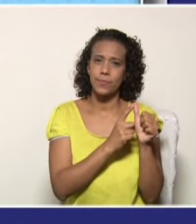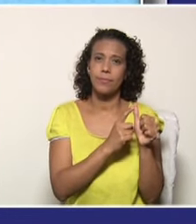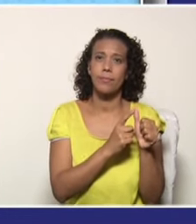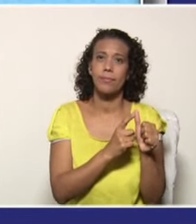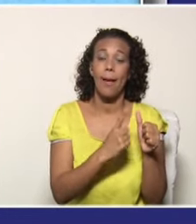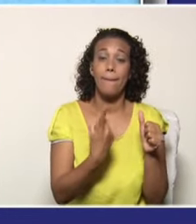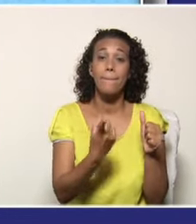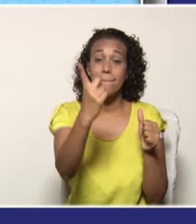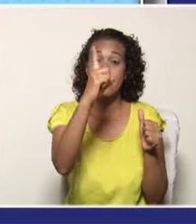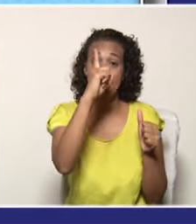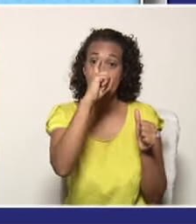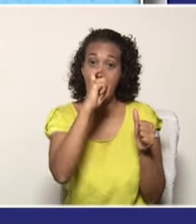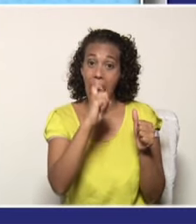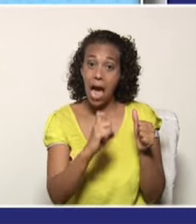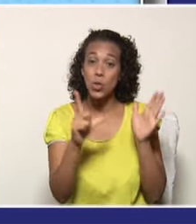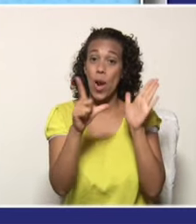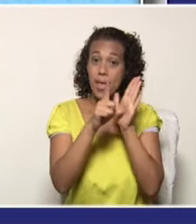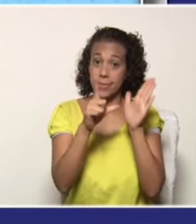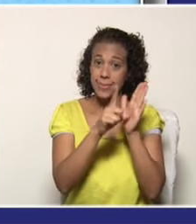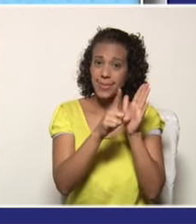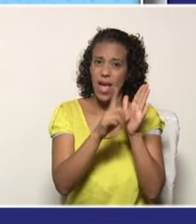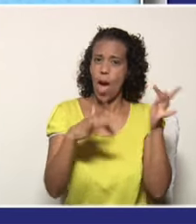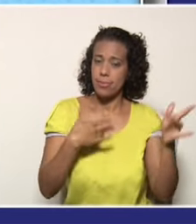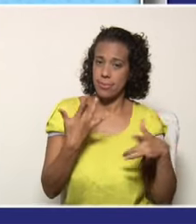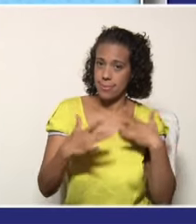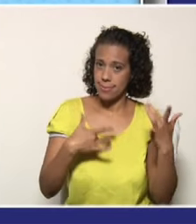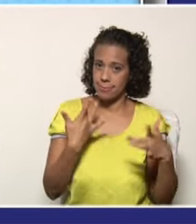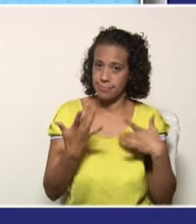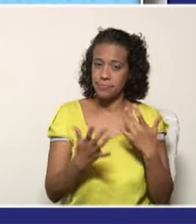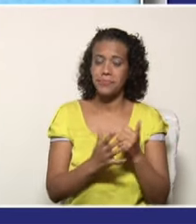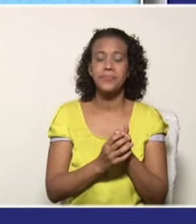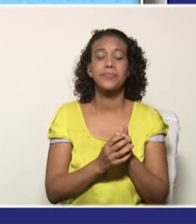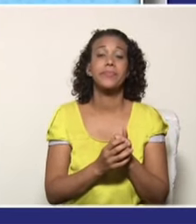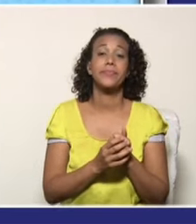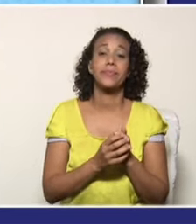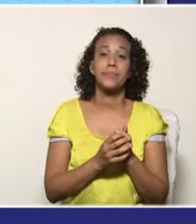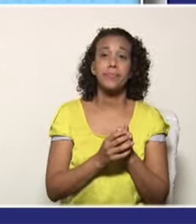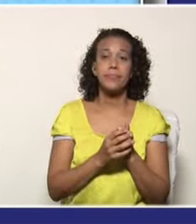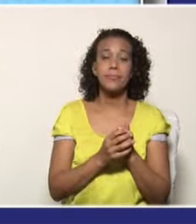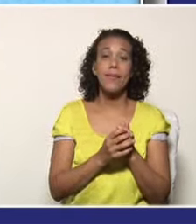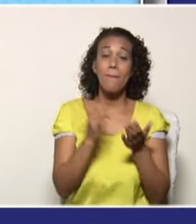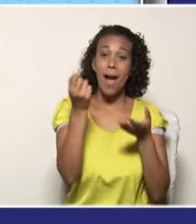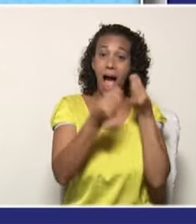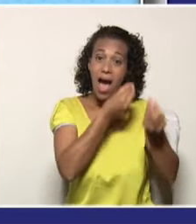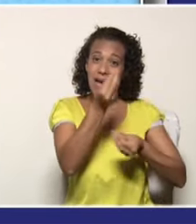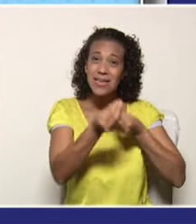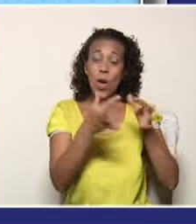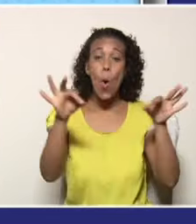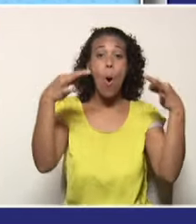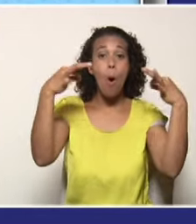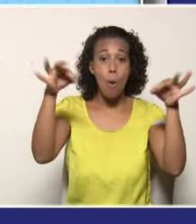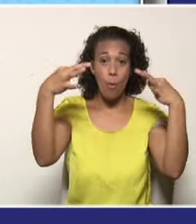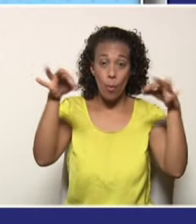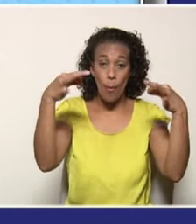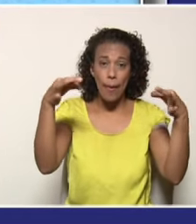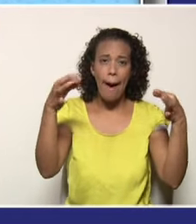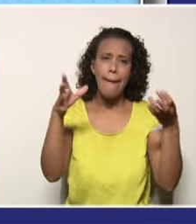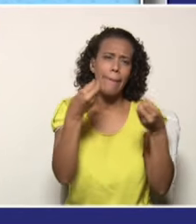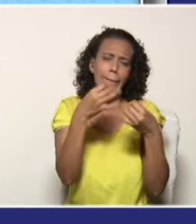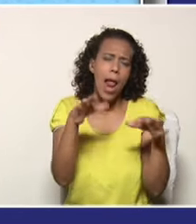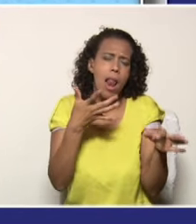que la primera actividad para castellano, vas a revisar en una hoja de papel